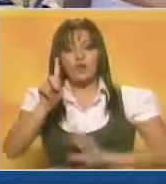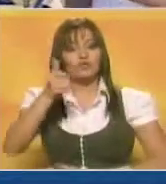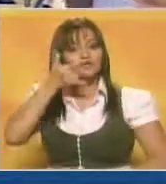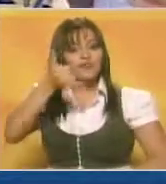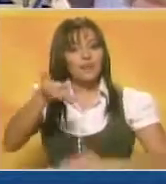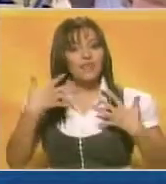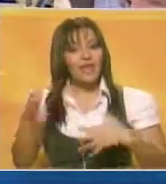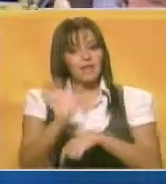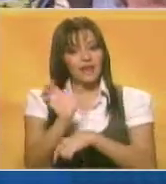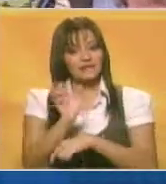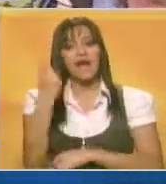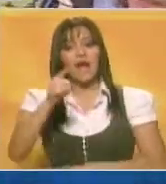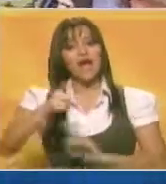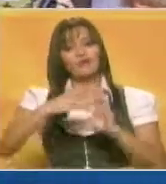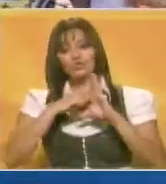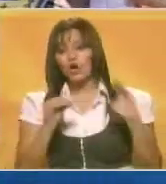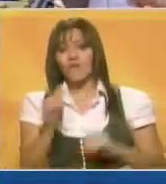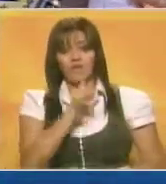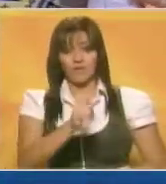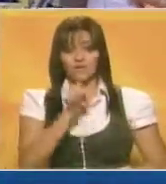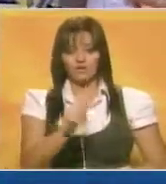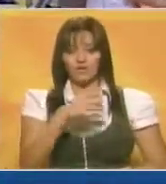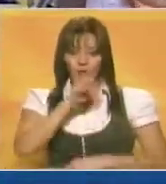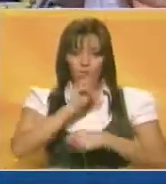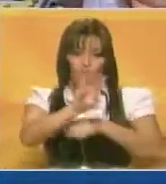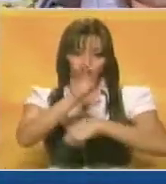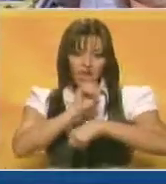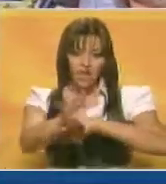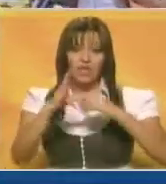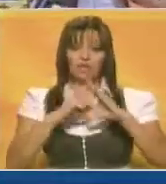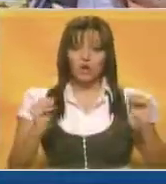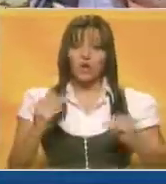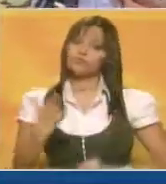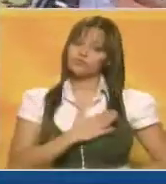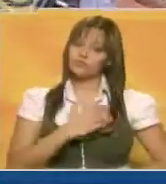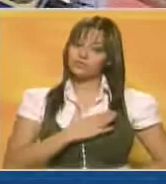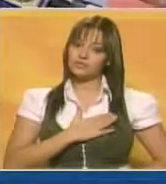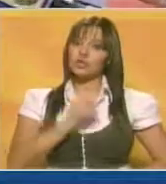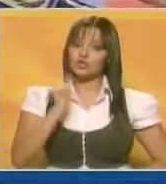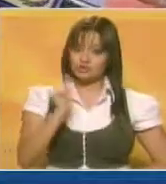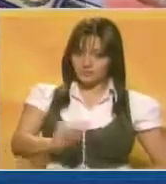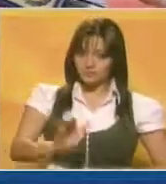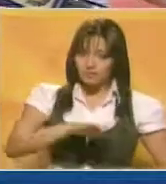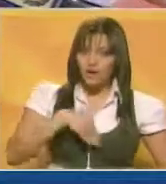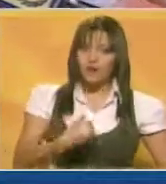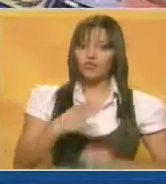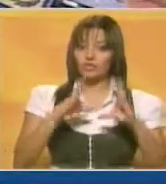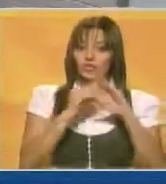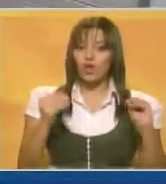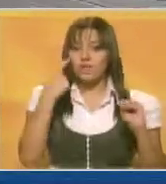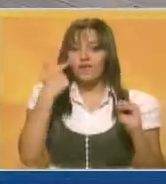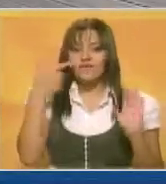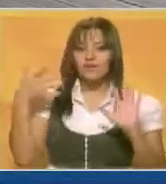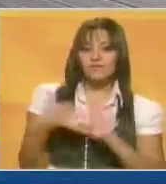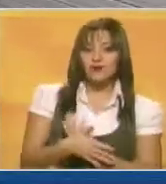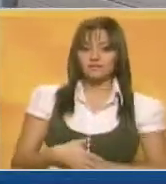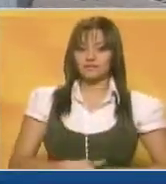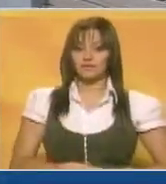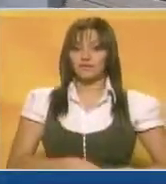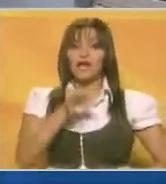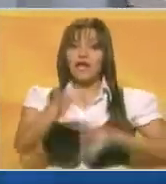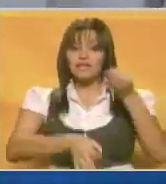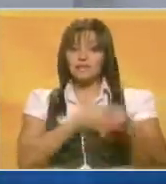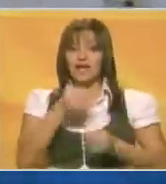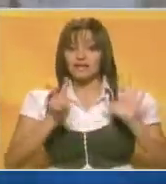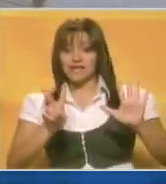funcionando, teniendo todas las informaciones y transmitiéndolas para nosotros poder abordar cada una de las situaciones. Informó que